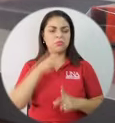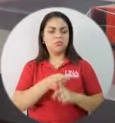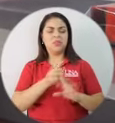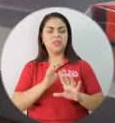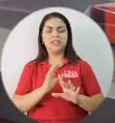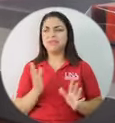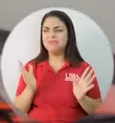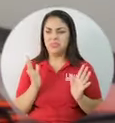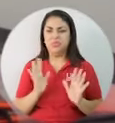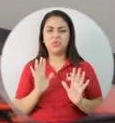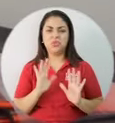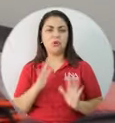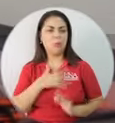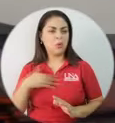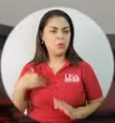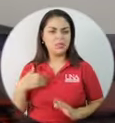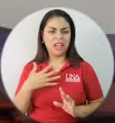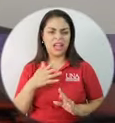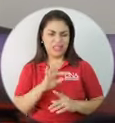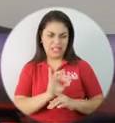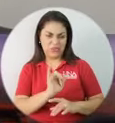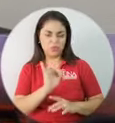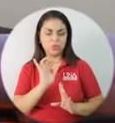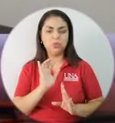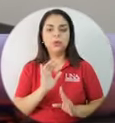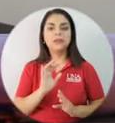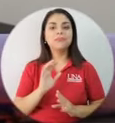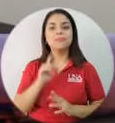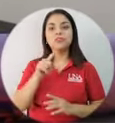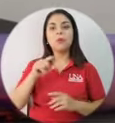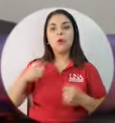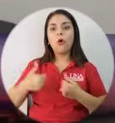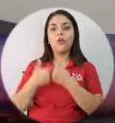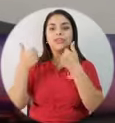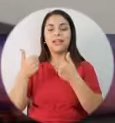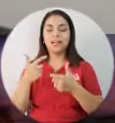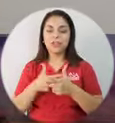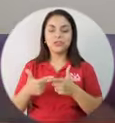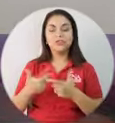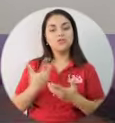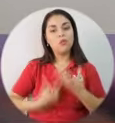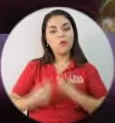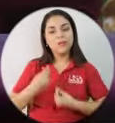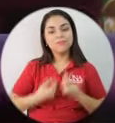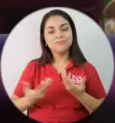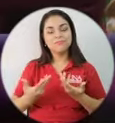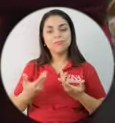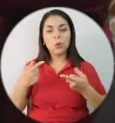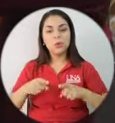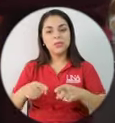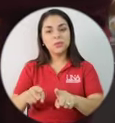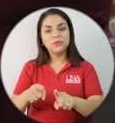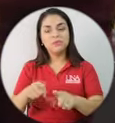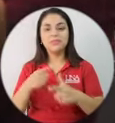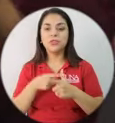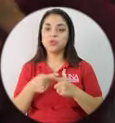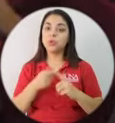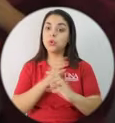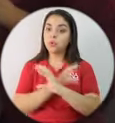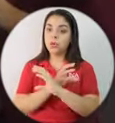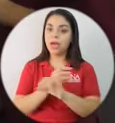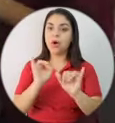contra eso y entonces en lugar de sentir esa terapia, siente una contraterapia, realmente usted sufre las consecuencias de ese proceso. Entonces,